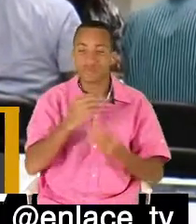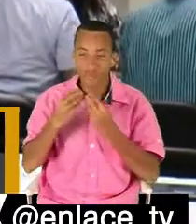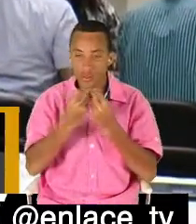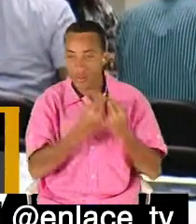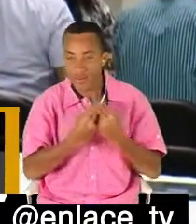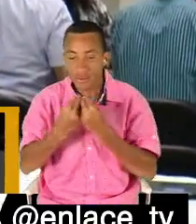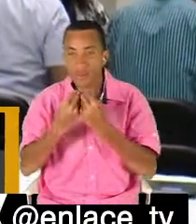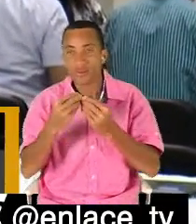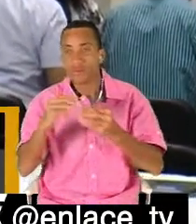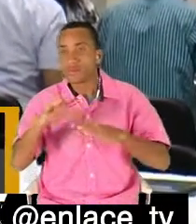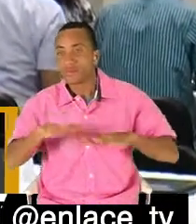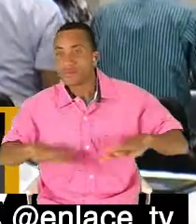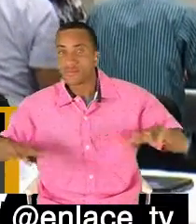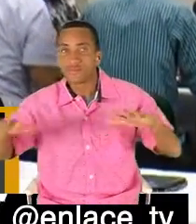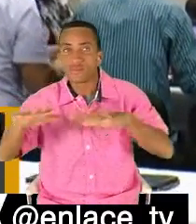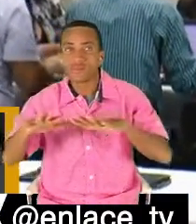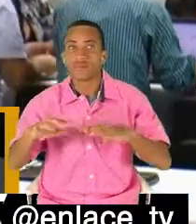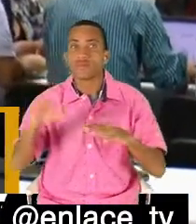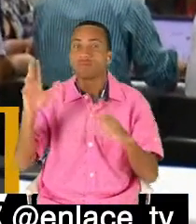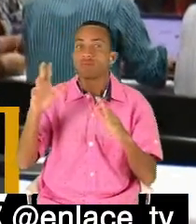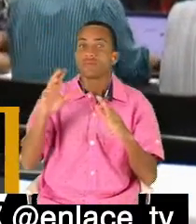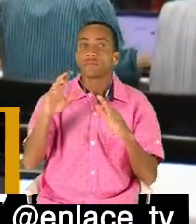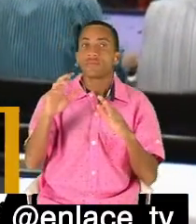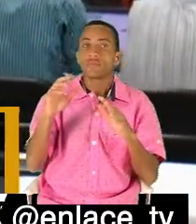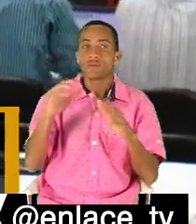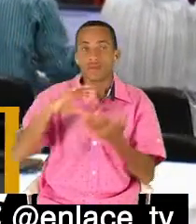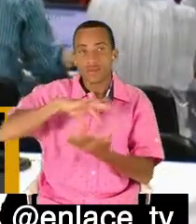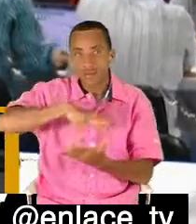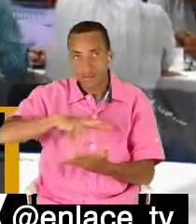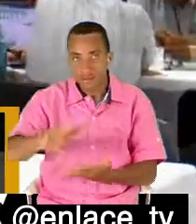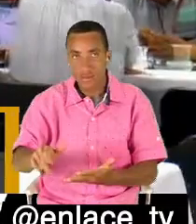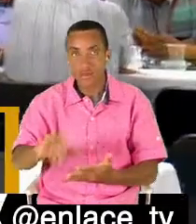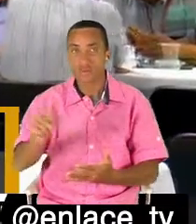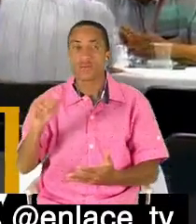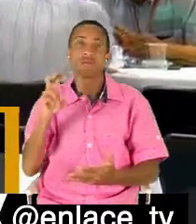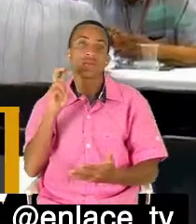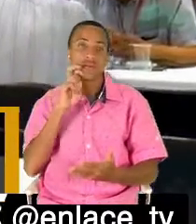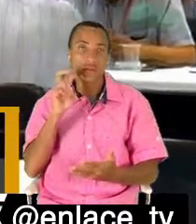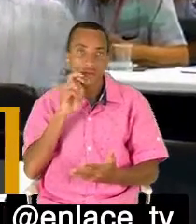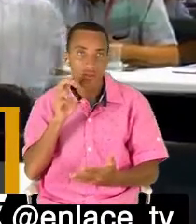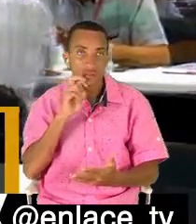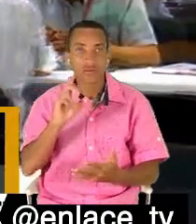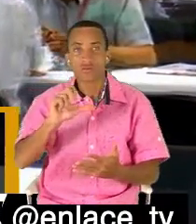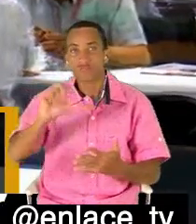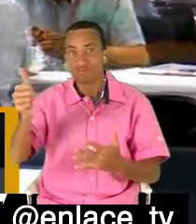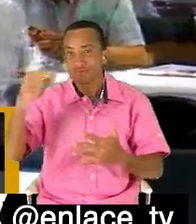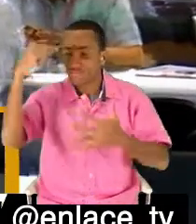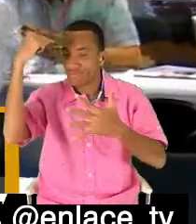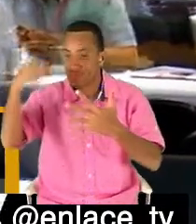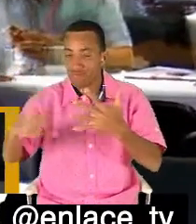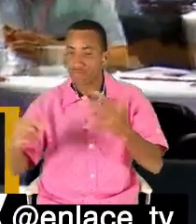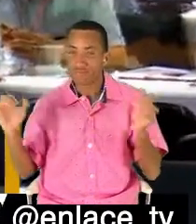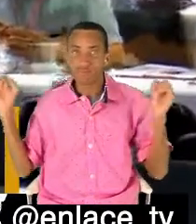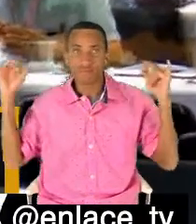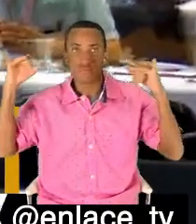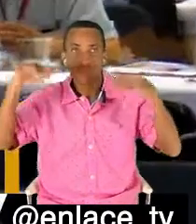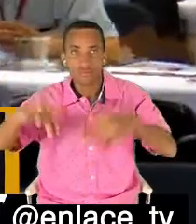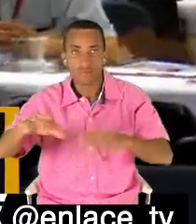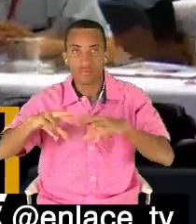de Cundinamarca, Arauca, Santander, se hacen presencia aquí en la bella Hija del Sol